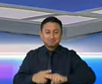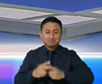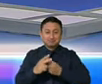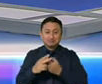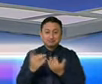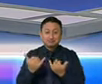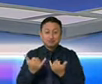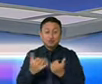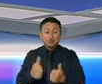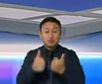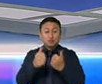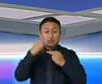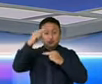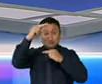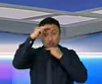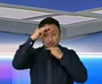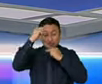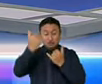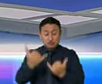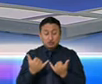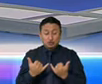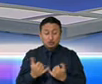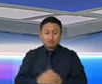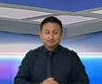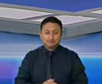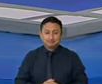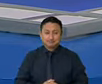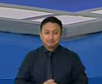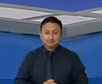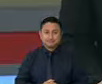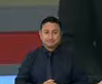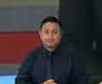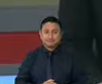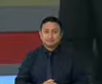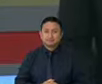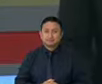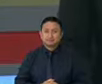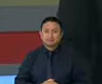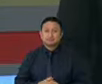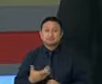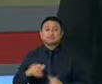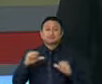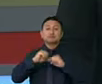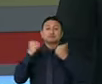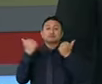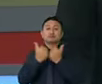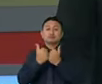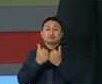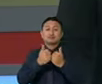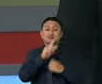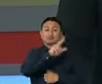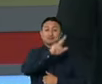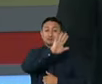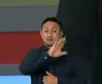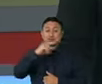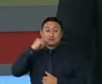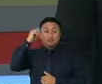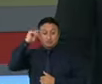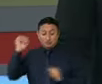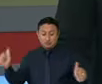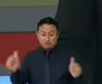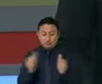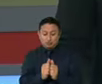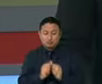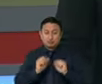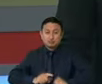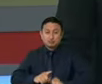con noticias destacadas en esta jornada. Legisladores morenistas y correístas se unieron para bloquear a un pedido